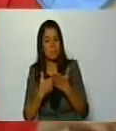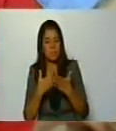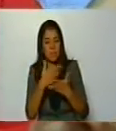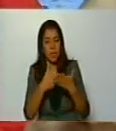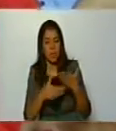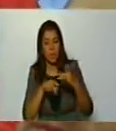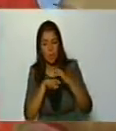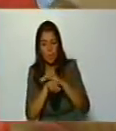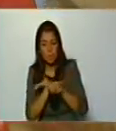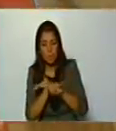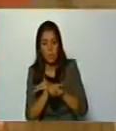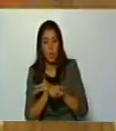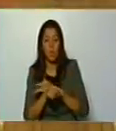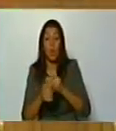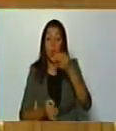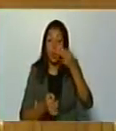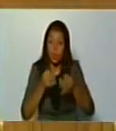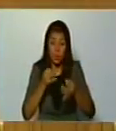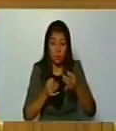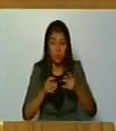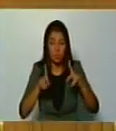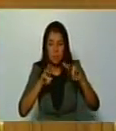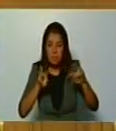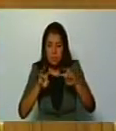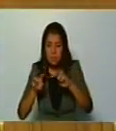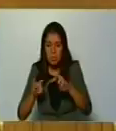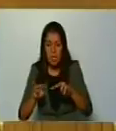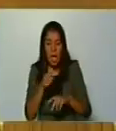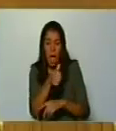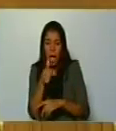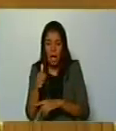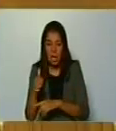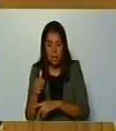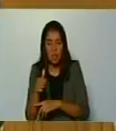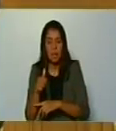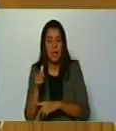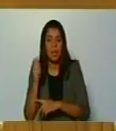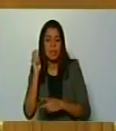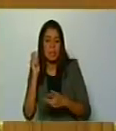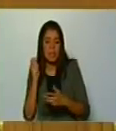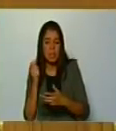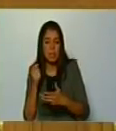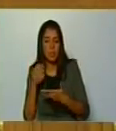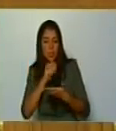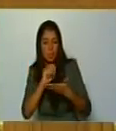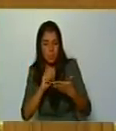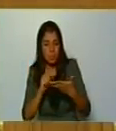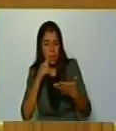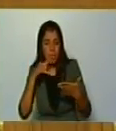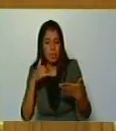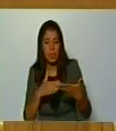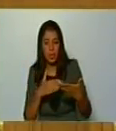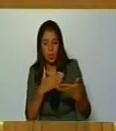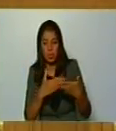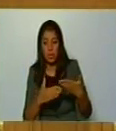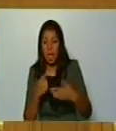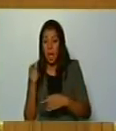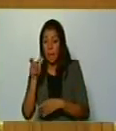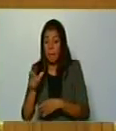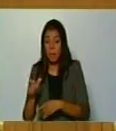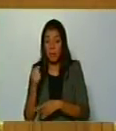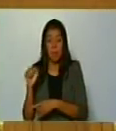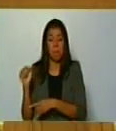experticia criminalística a cada uno de esos datos totalmente al margen de la ley que he venido